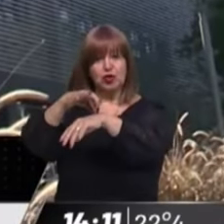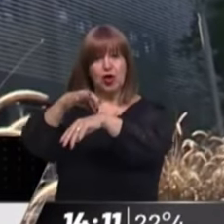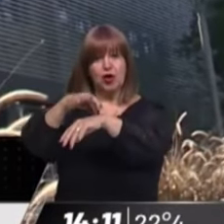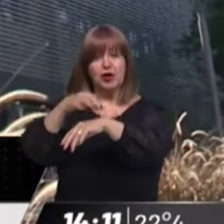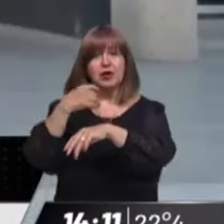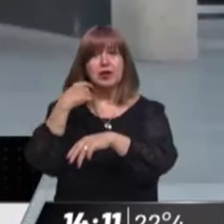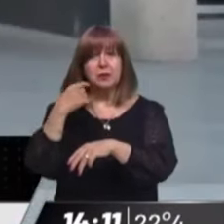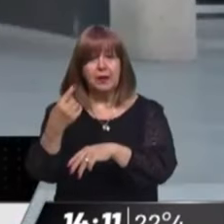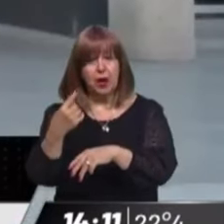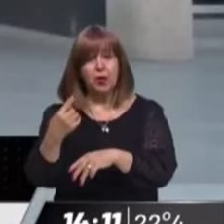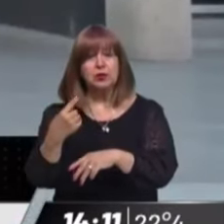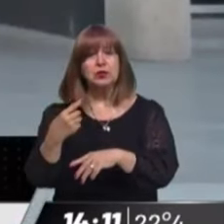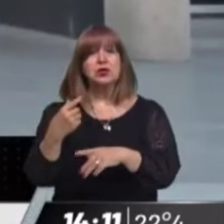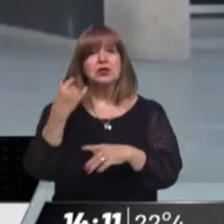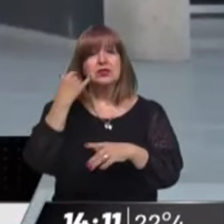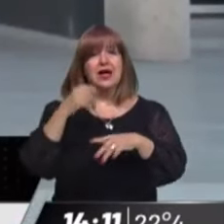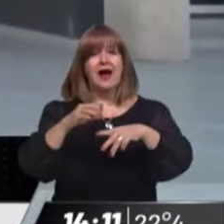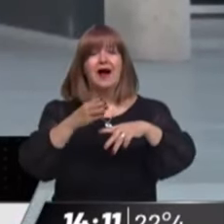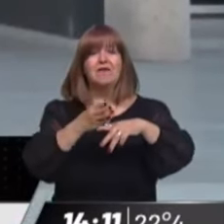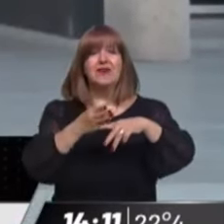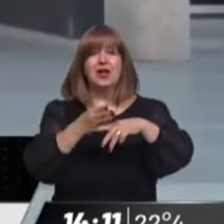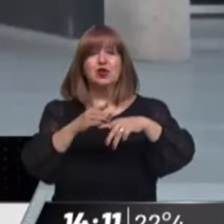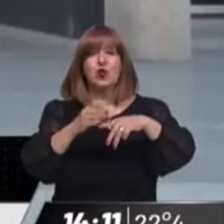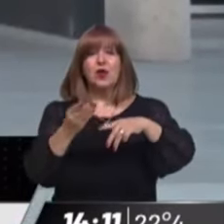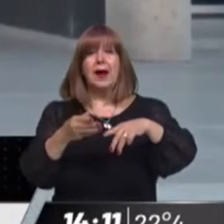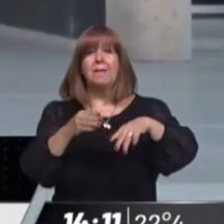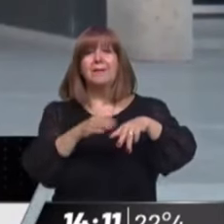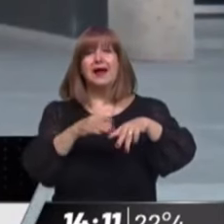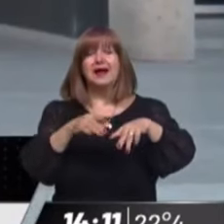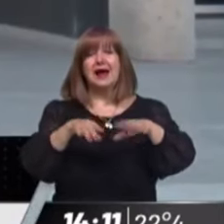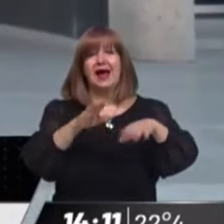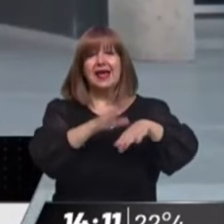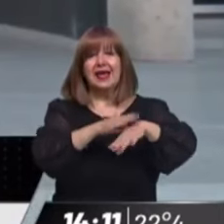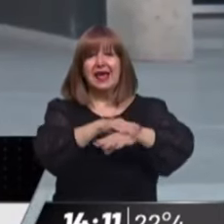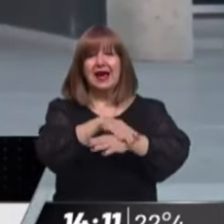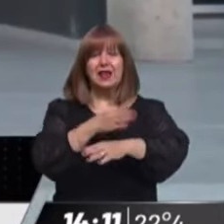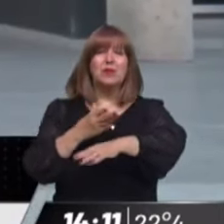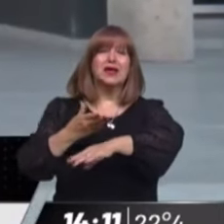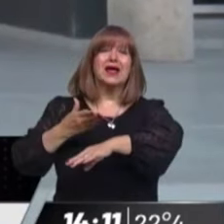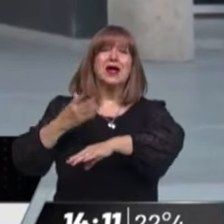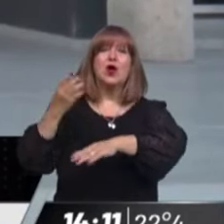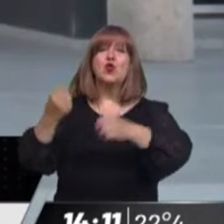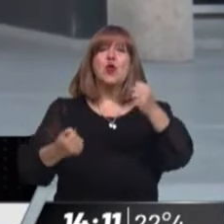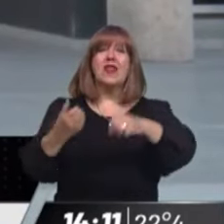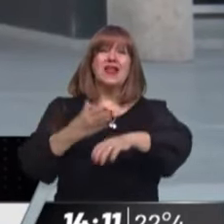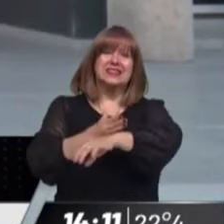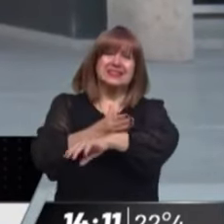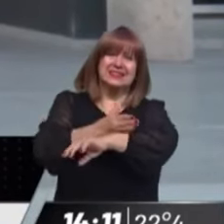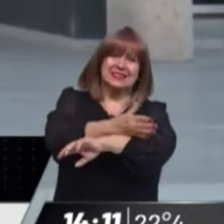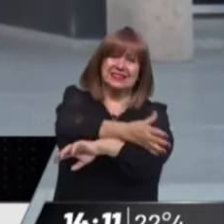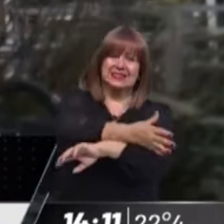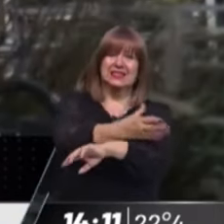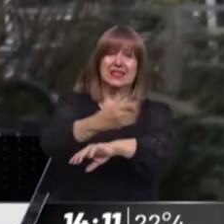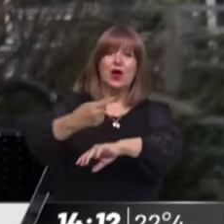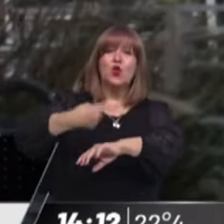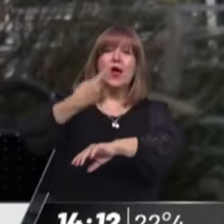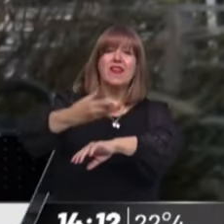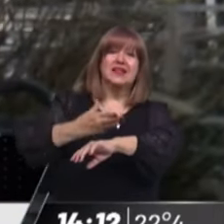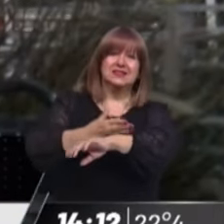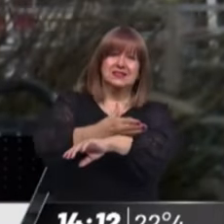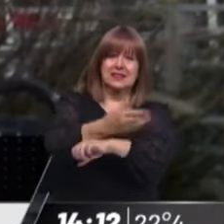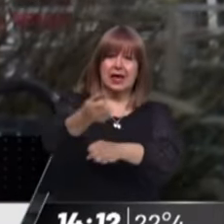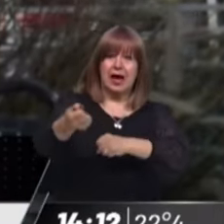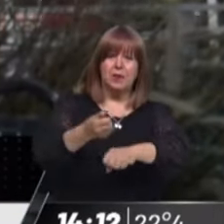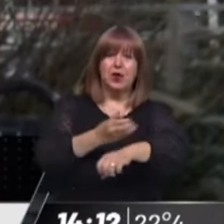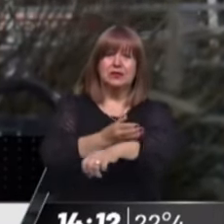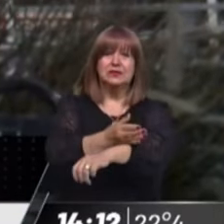dirección del hospital señala que sufrió fractura expuesta de la pierna izquierda por aplastamiento. Esto obligó a someterla a una cirugía en la que